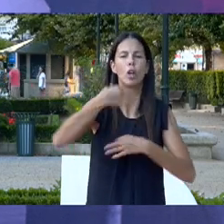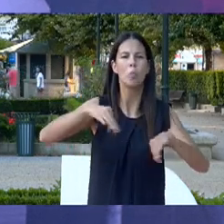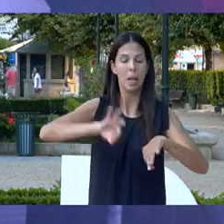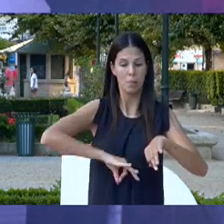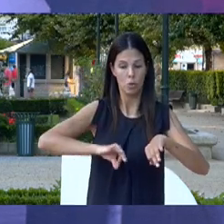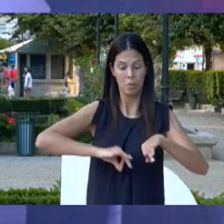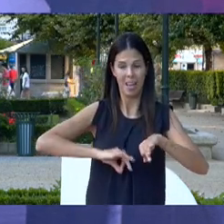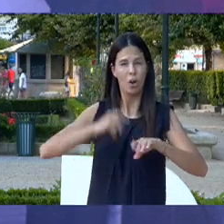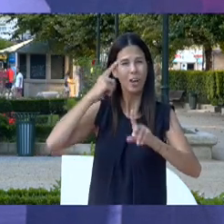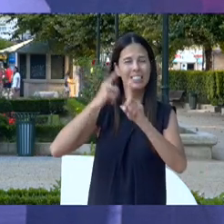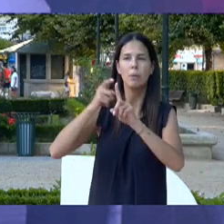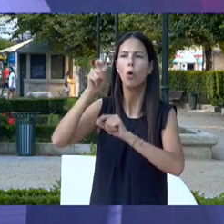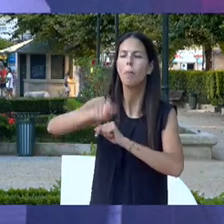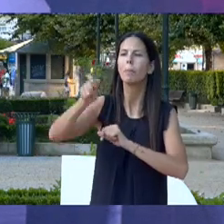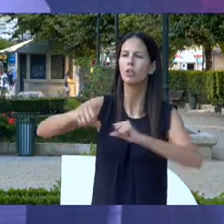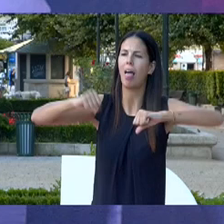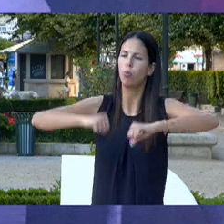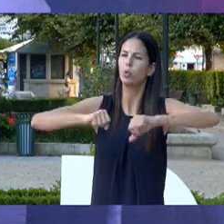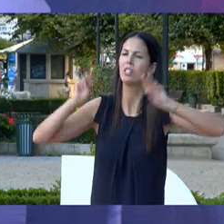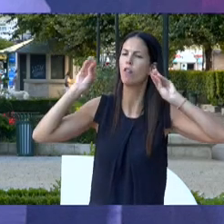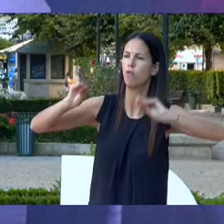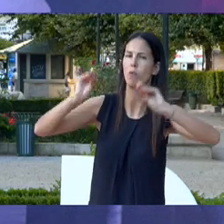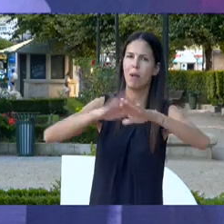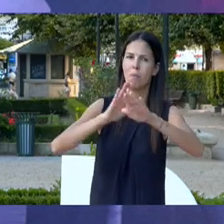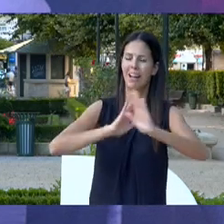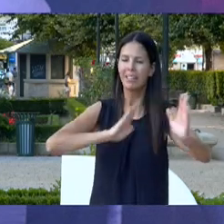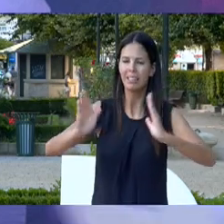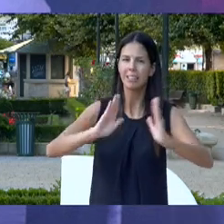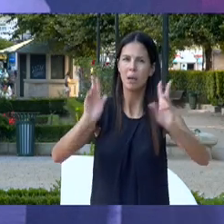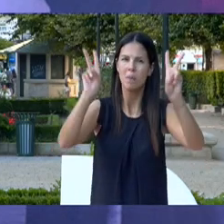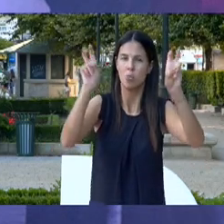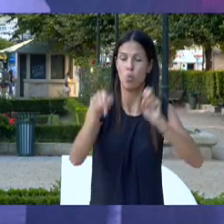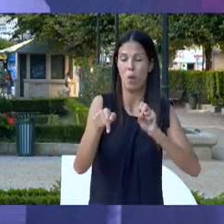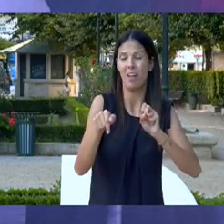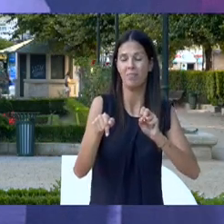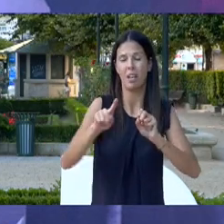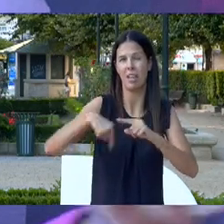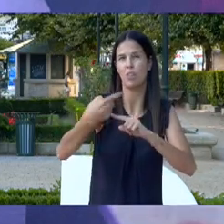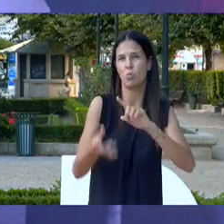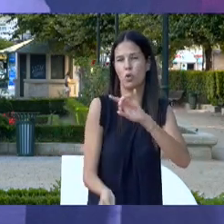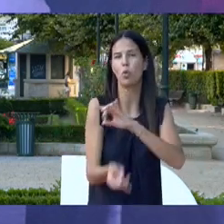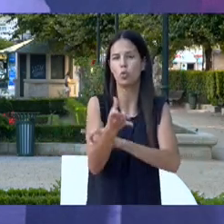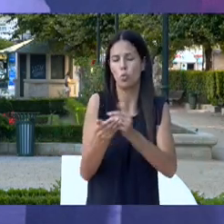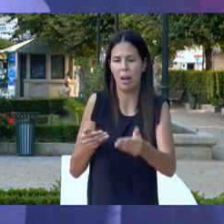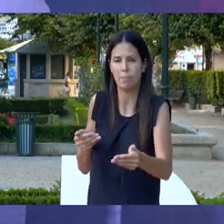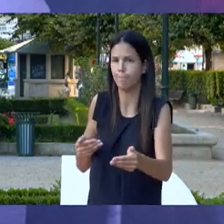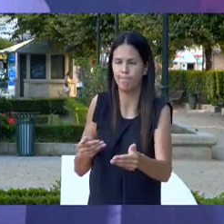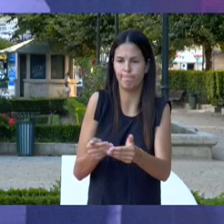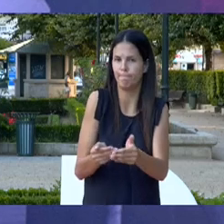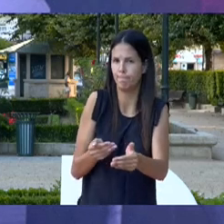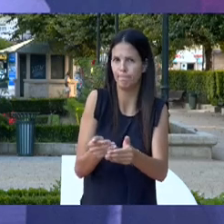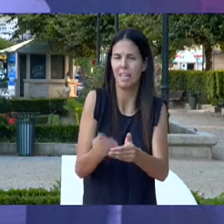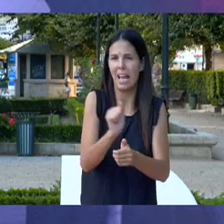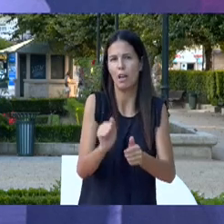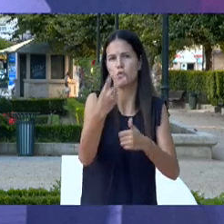a formar mestres e formar mestras para esa nova etapa educativa que chegará, non? Pois axiña xa